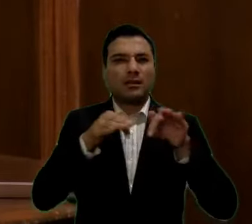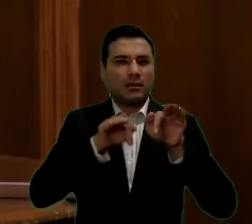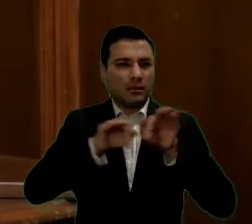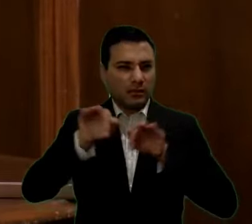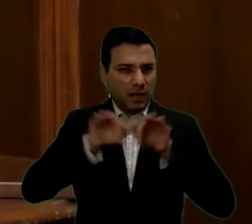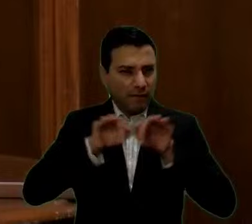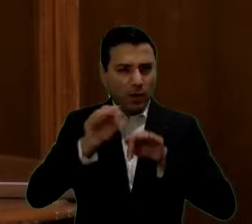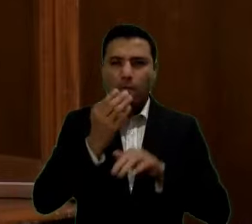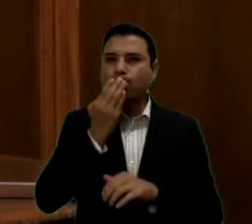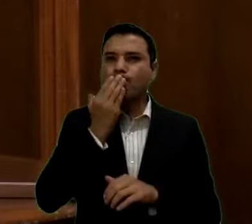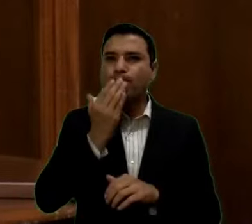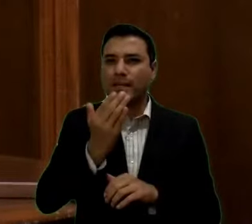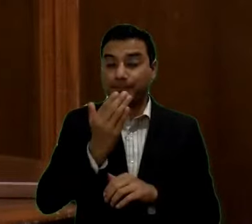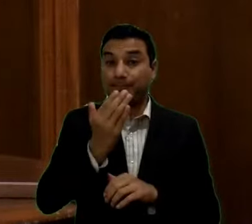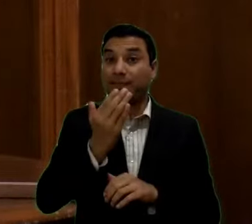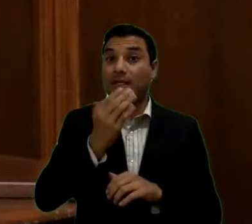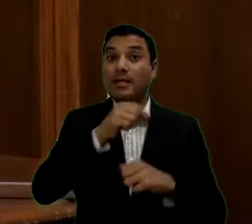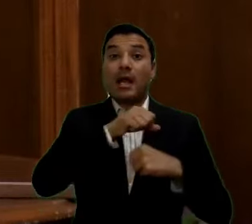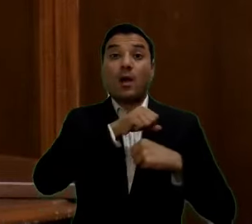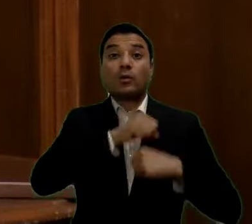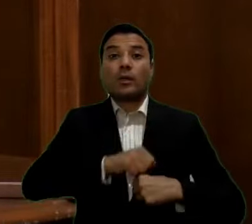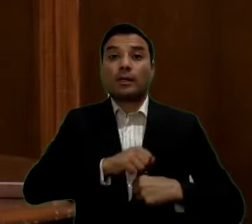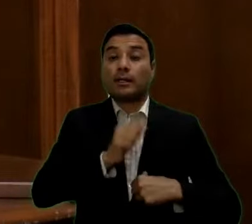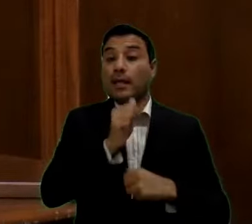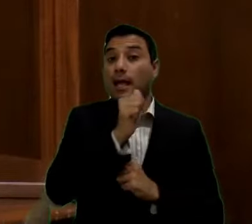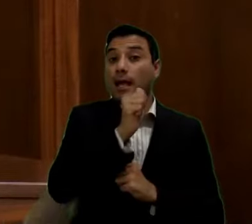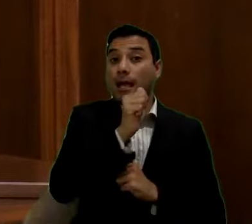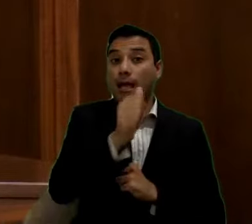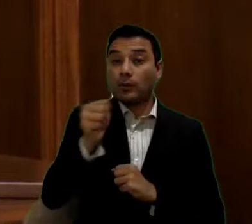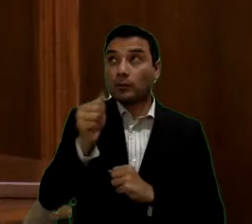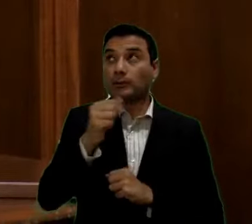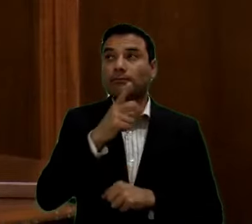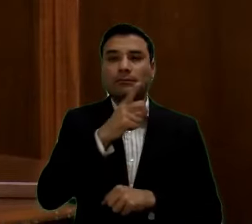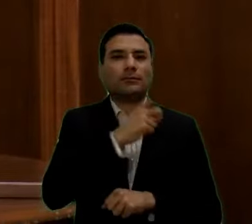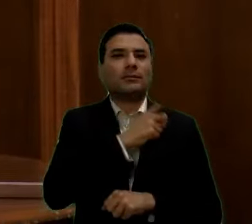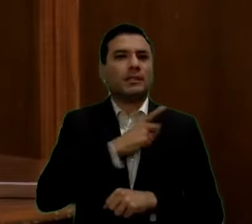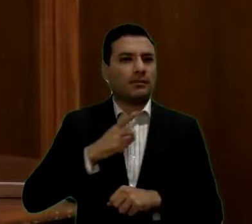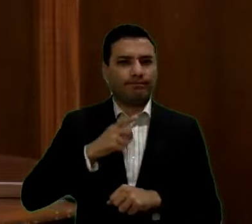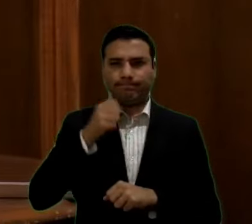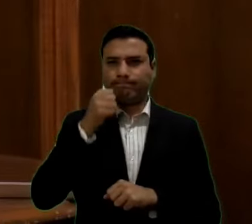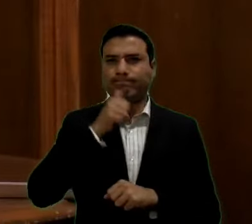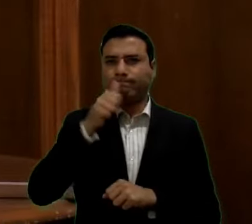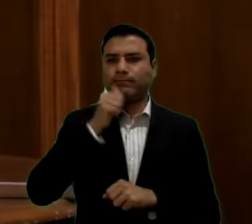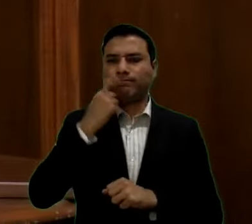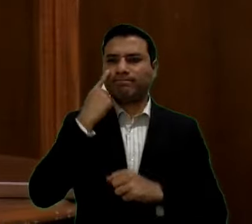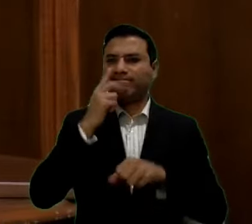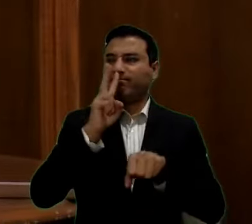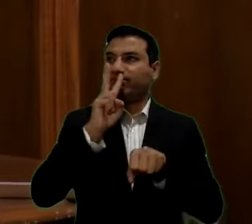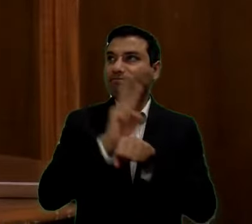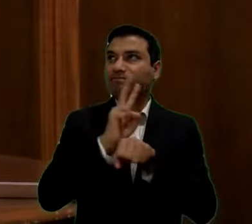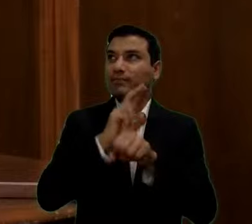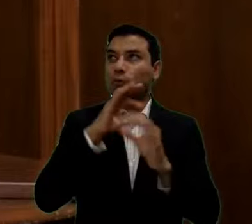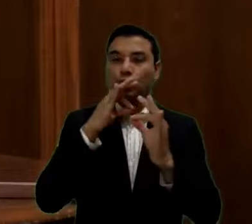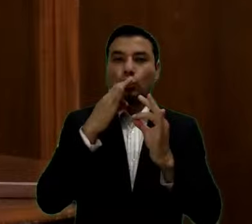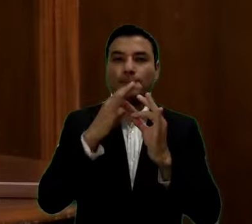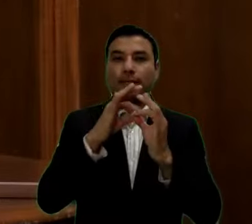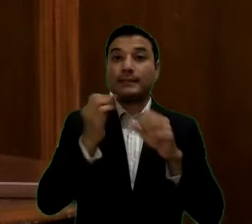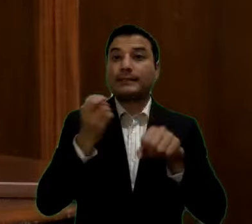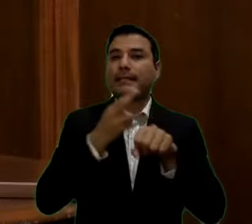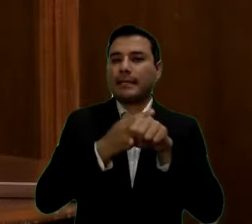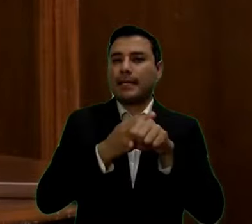autoridades competentes aseguren que estos se cumplan. La Secretaría de Seguridad